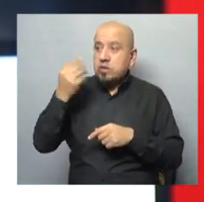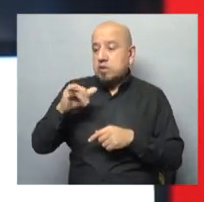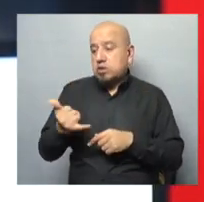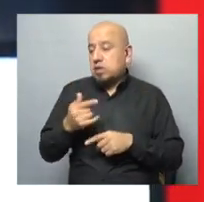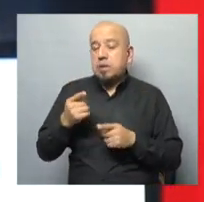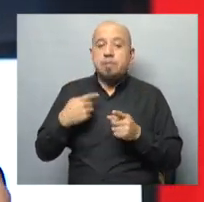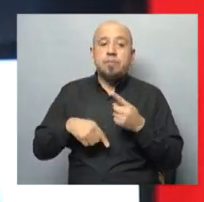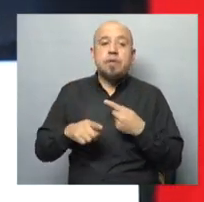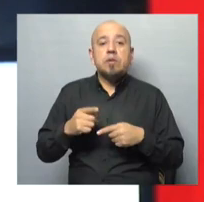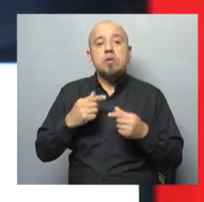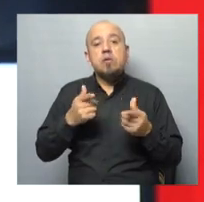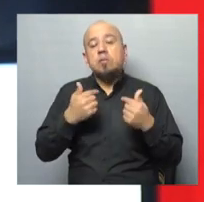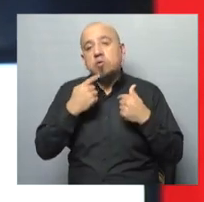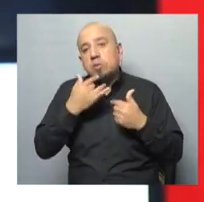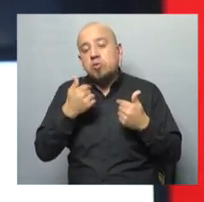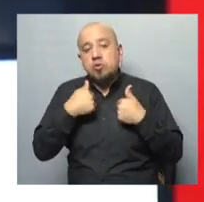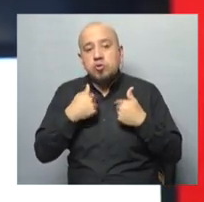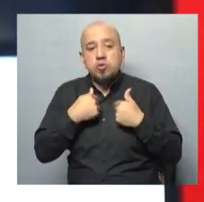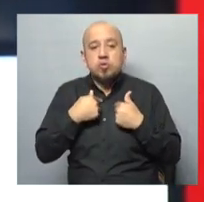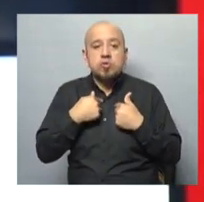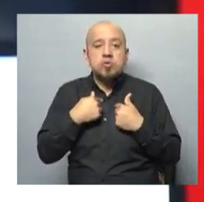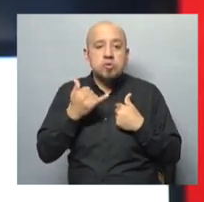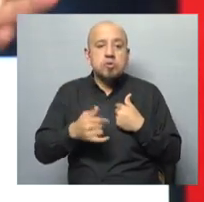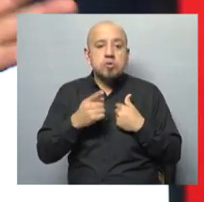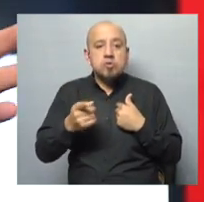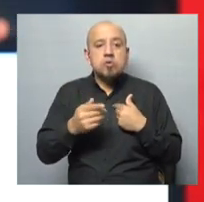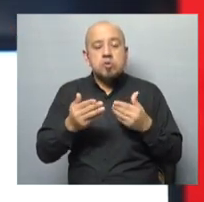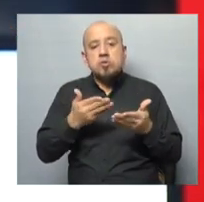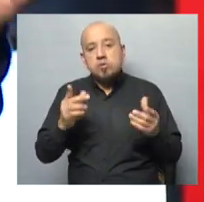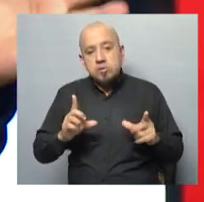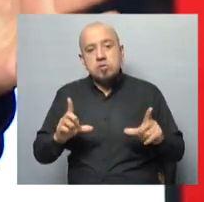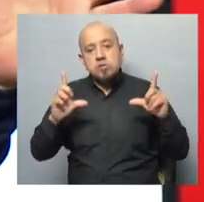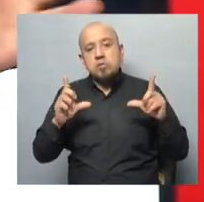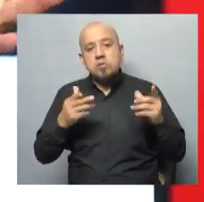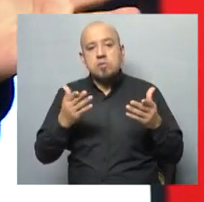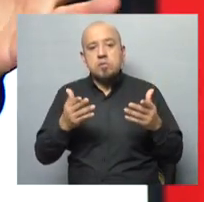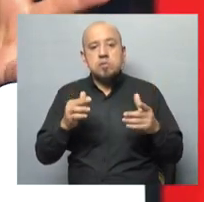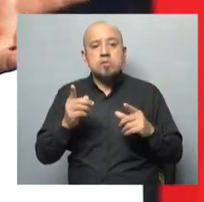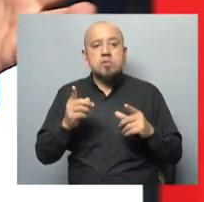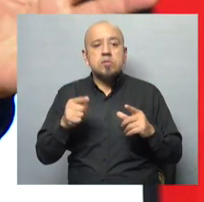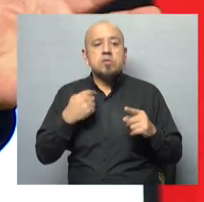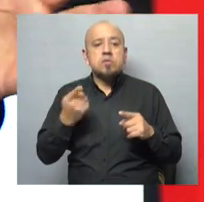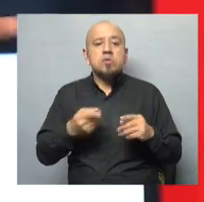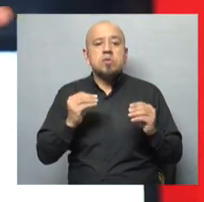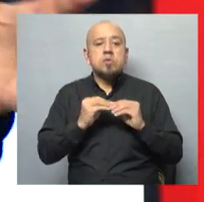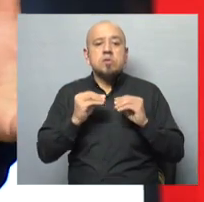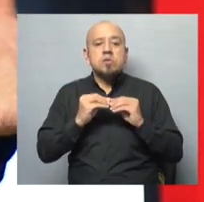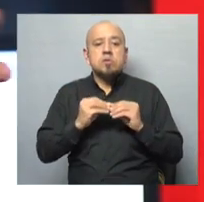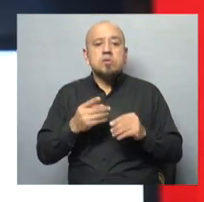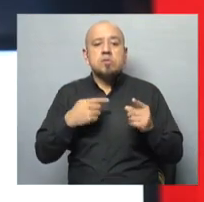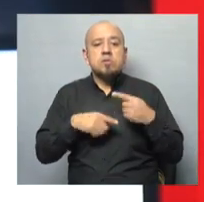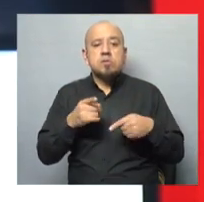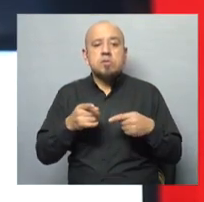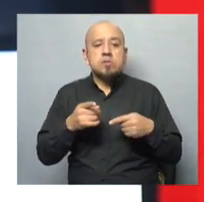realidad salvo en mi caso que yo tengo tengo una visibilidad un poco mayor y algún otro algún otro compañero pero si no